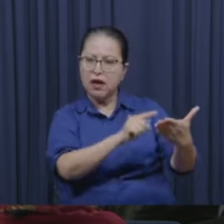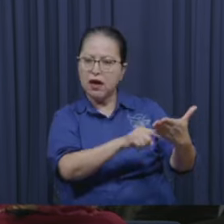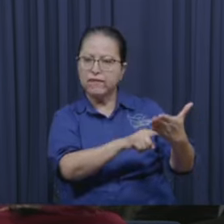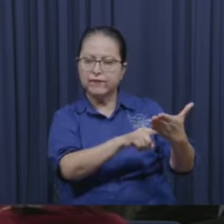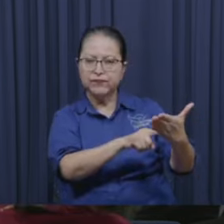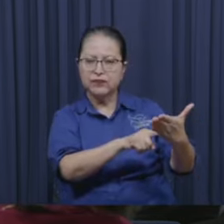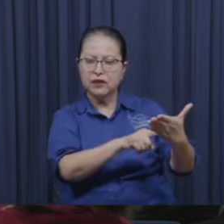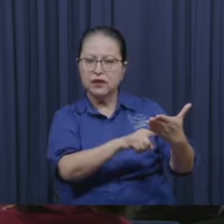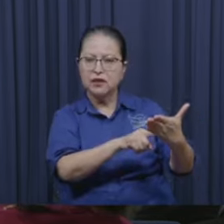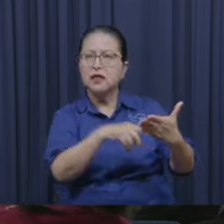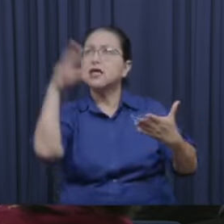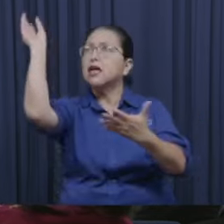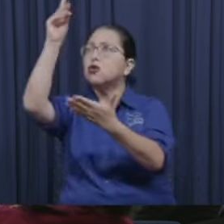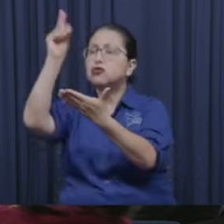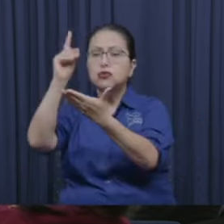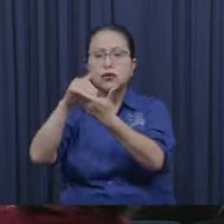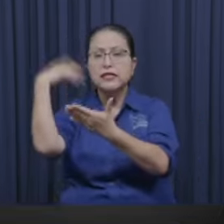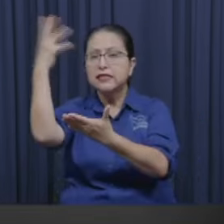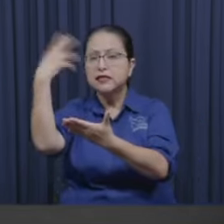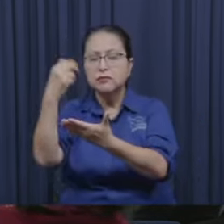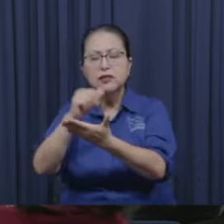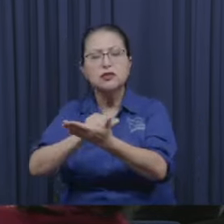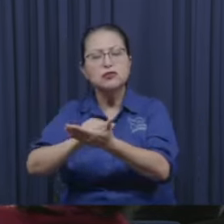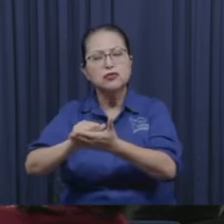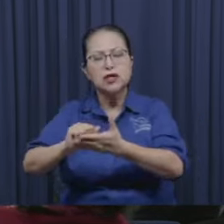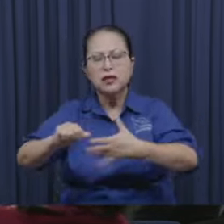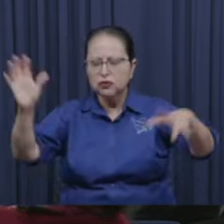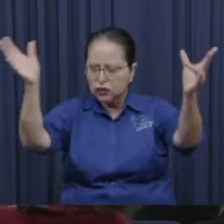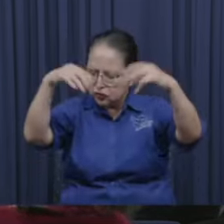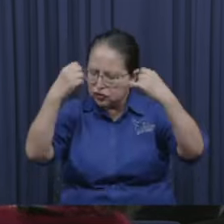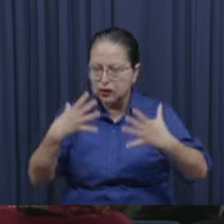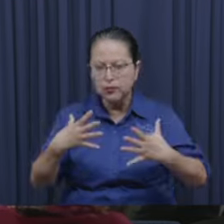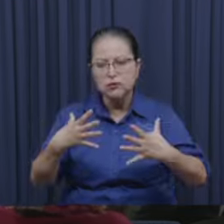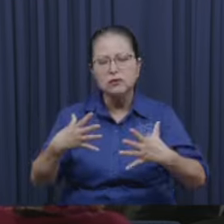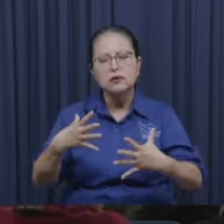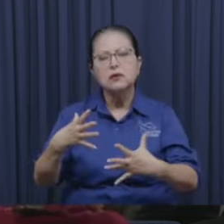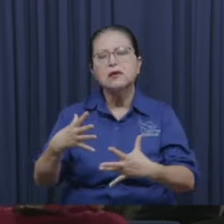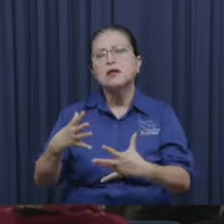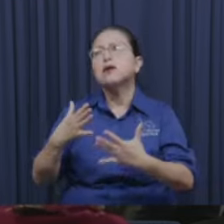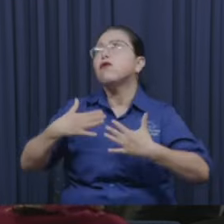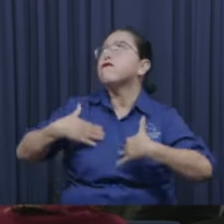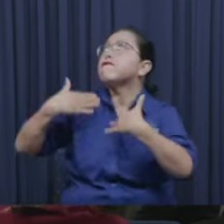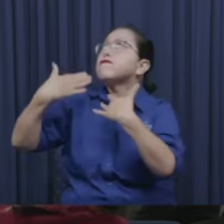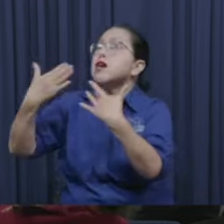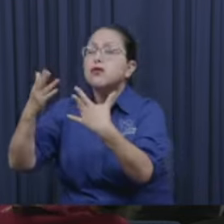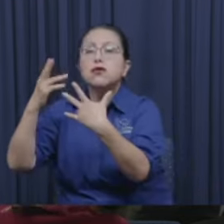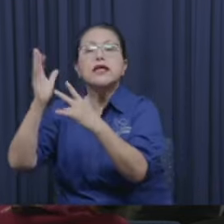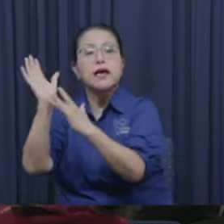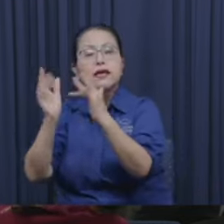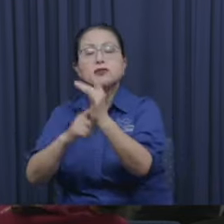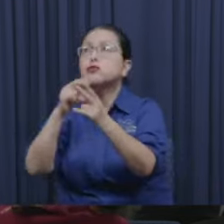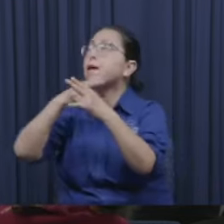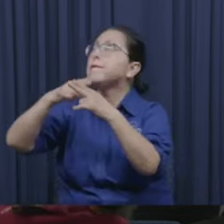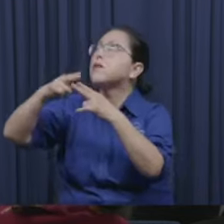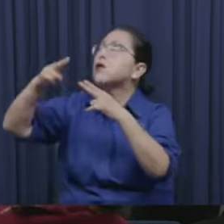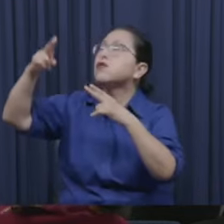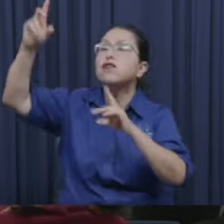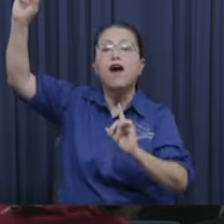de todo Don espiritual esperando la venida del Señor Jesucristo O sea que él dice